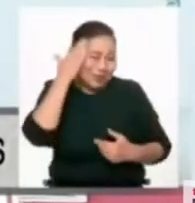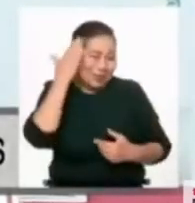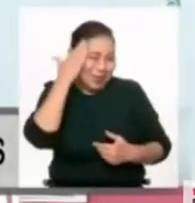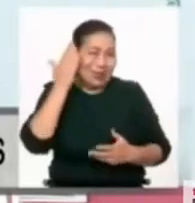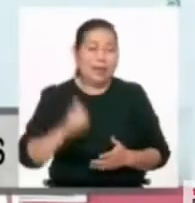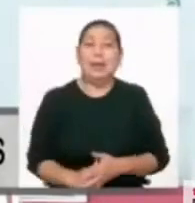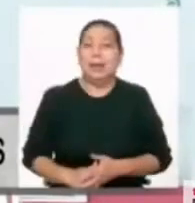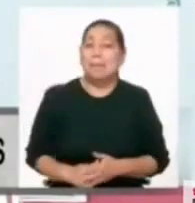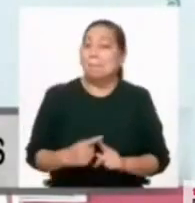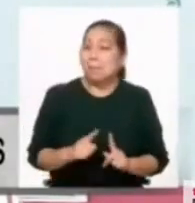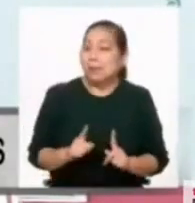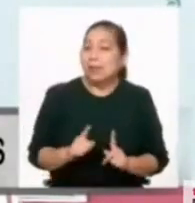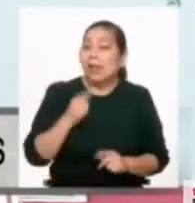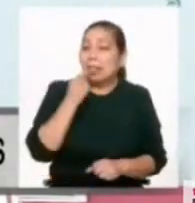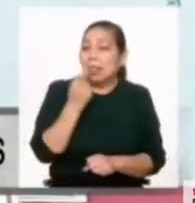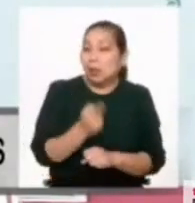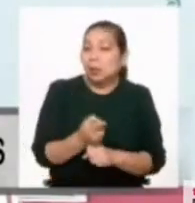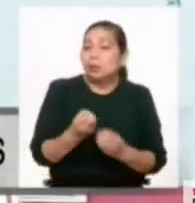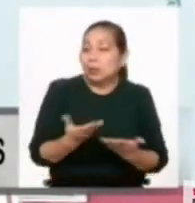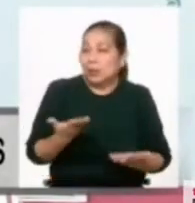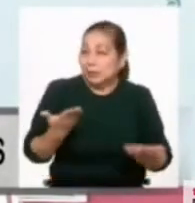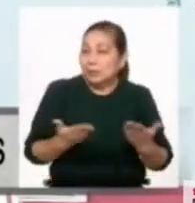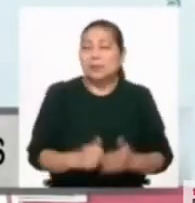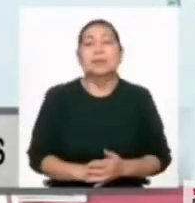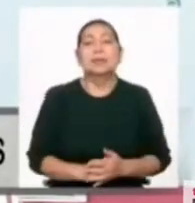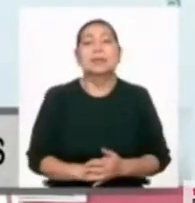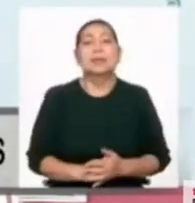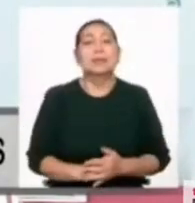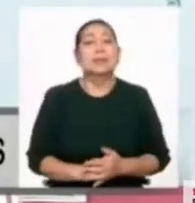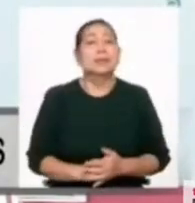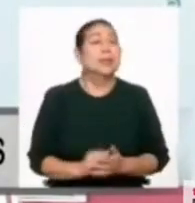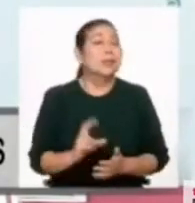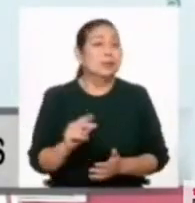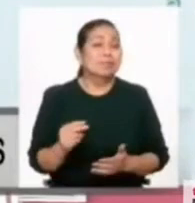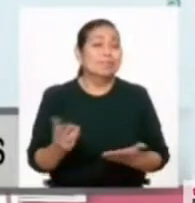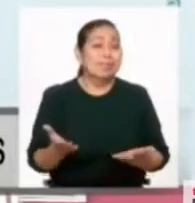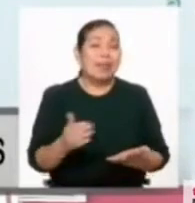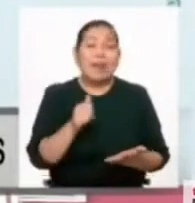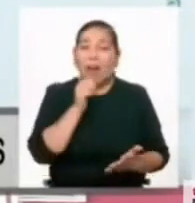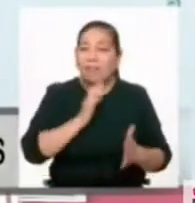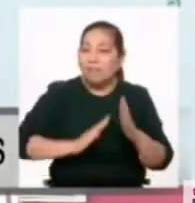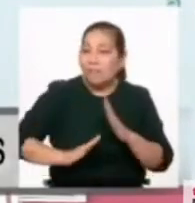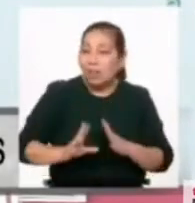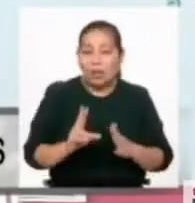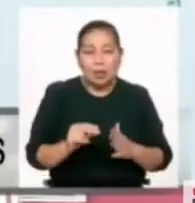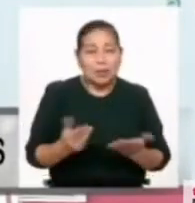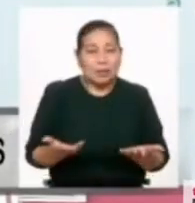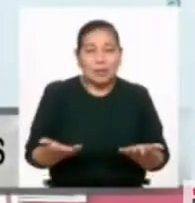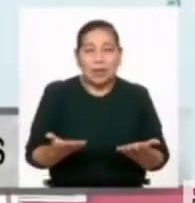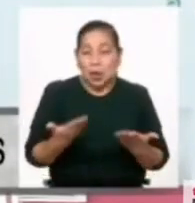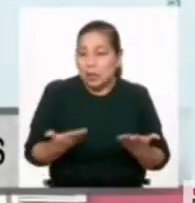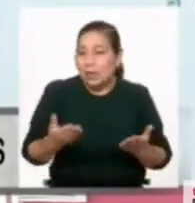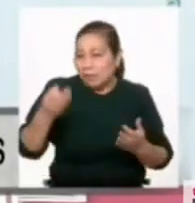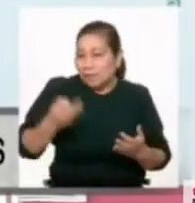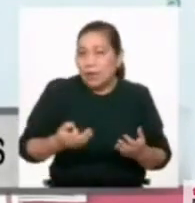estas cosas, ¿no? Se han denunciado muchas veces, ¿no? Hechos que son falsos, que no corresponden a